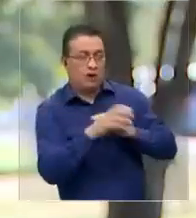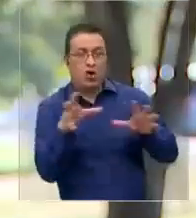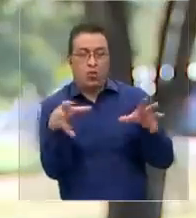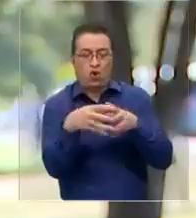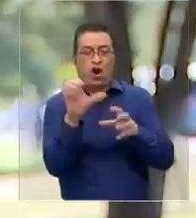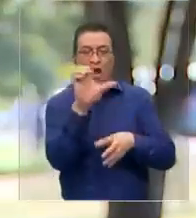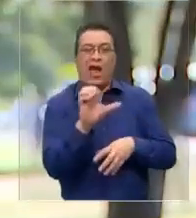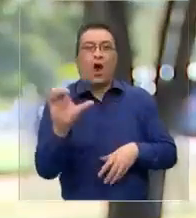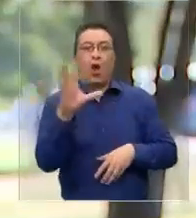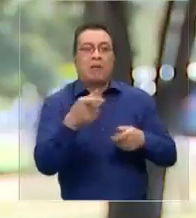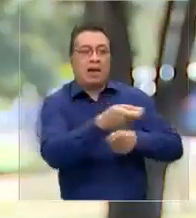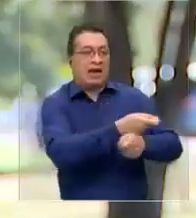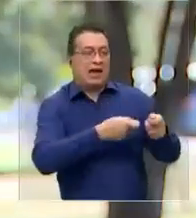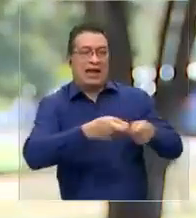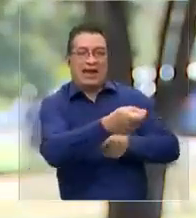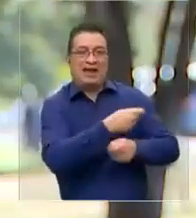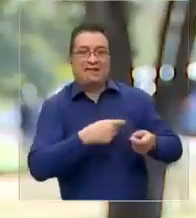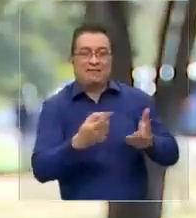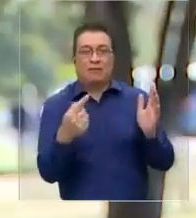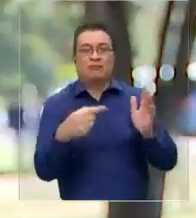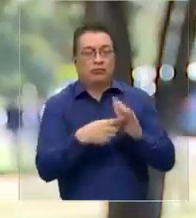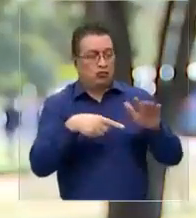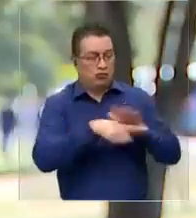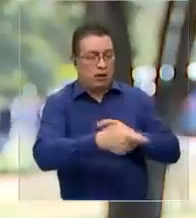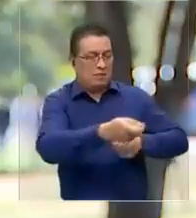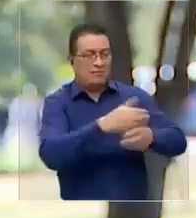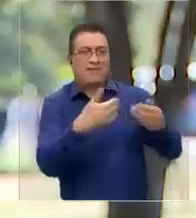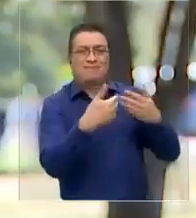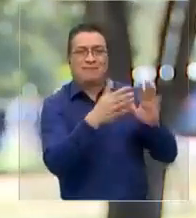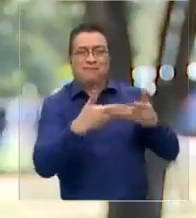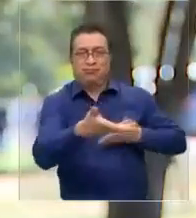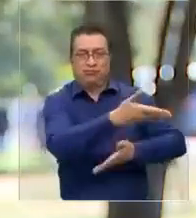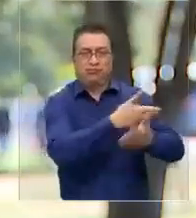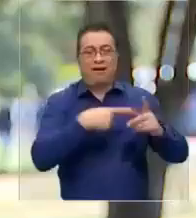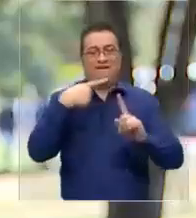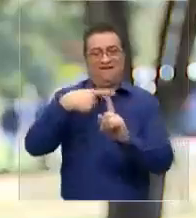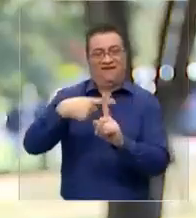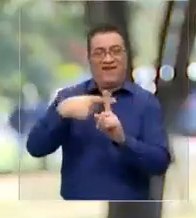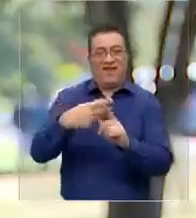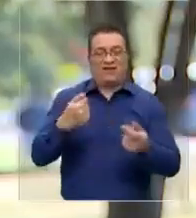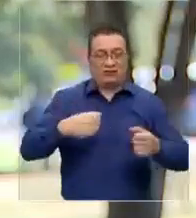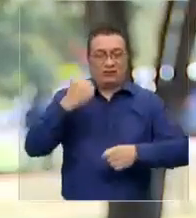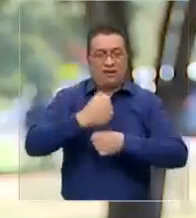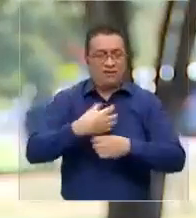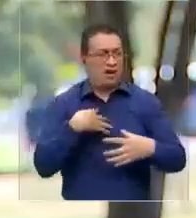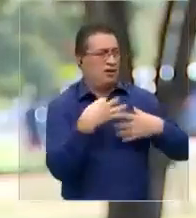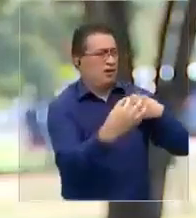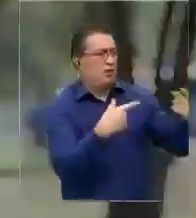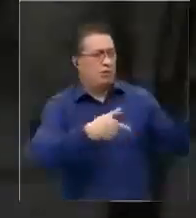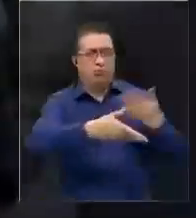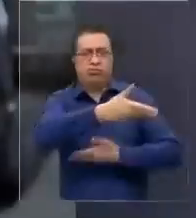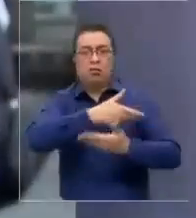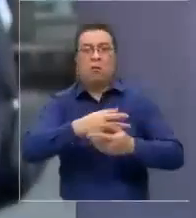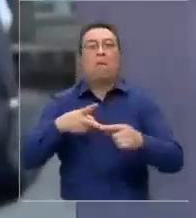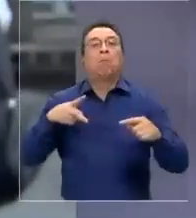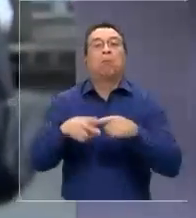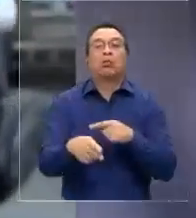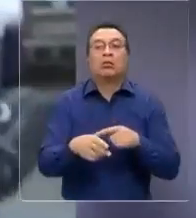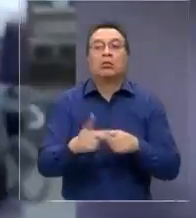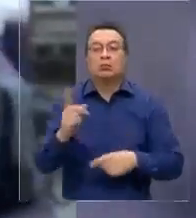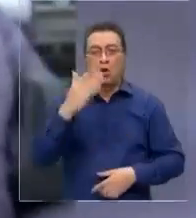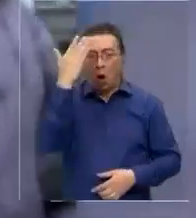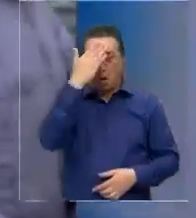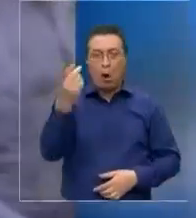todos los beneficios que esto trae, ¿no es cierto?, de entrada a nuevos mercados, de beneficios desde el punto de vista del empleo, etcétera, se termina. No se preocupa